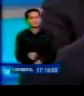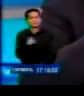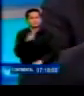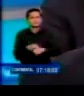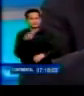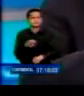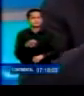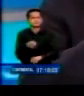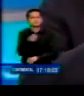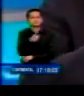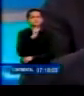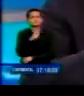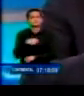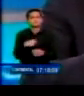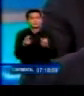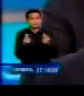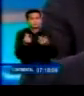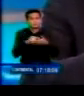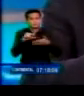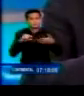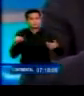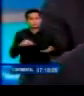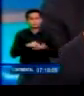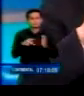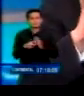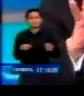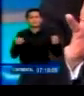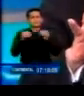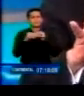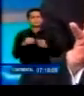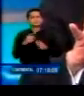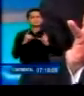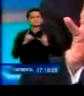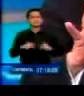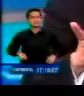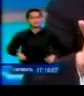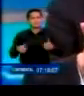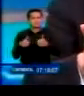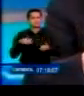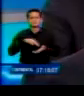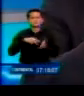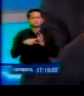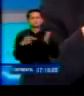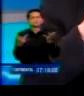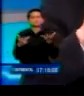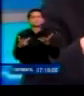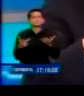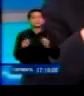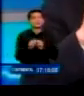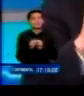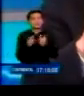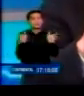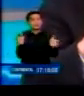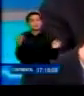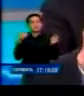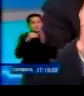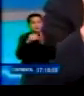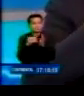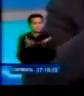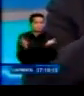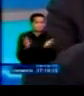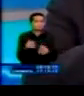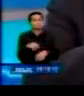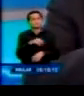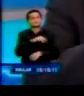específicos. Usted dice el sistema financiero goza de una gran salud. Estamos hablando a nivel general y consolidado. Y